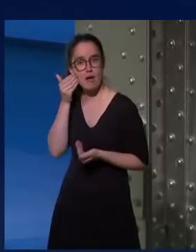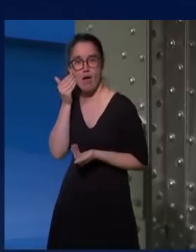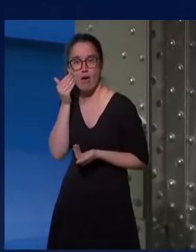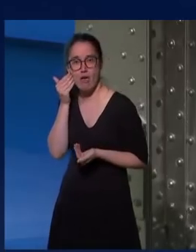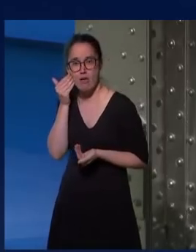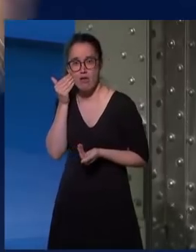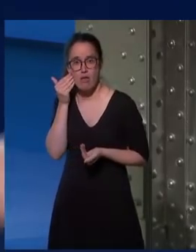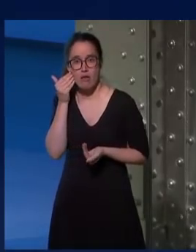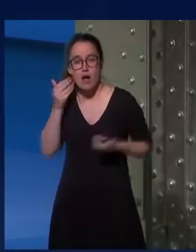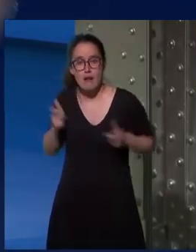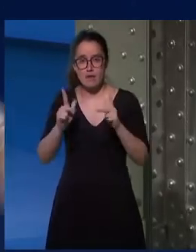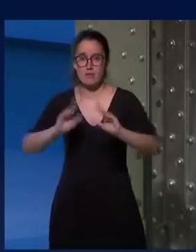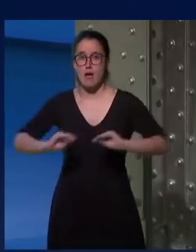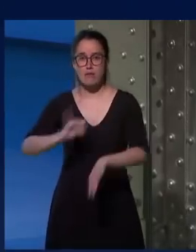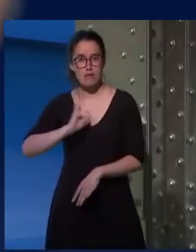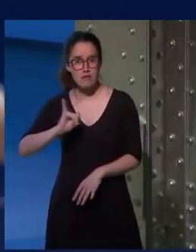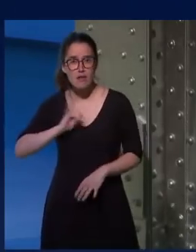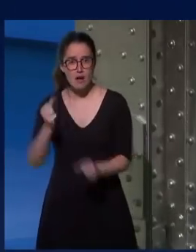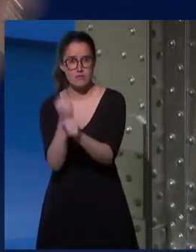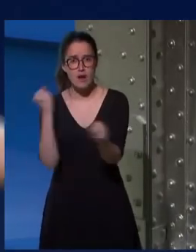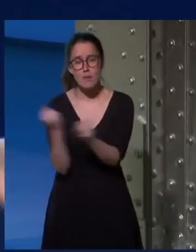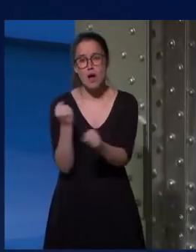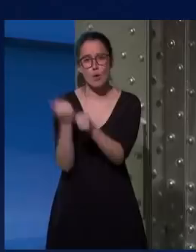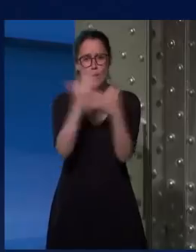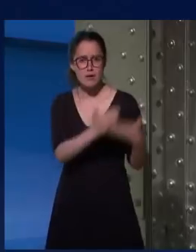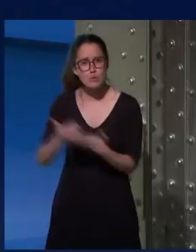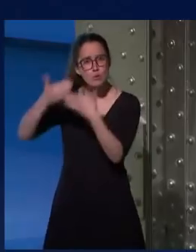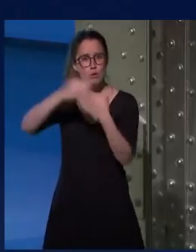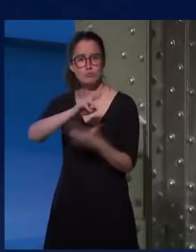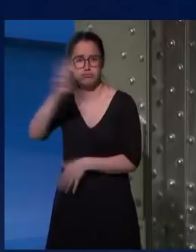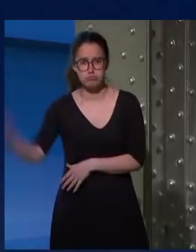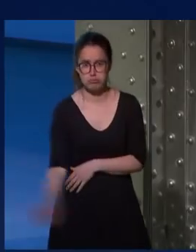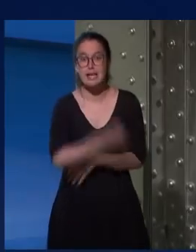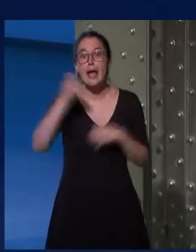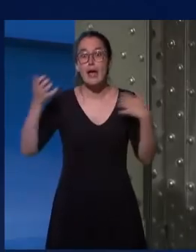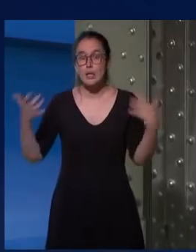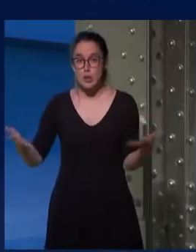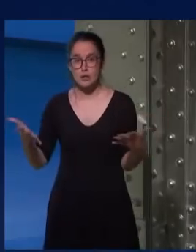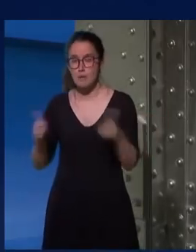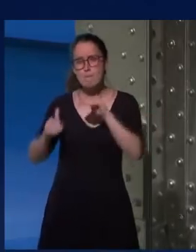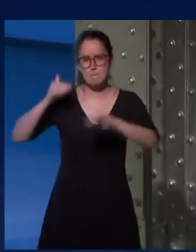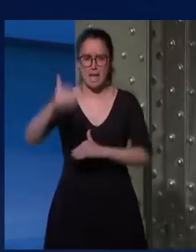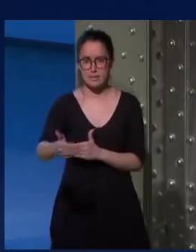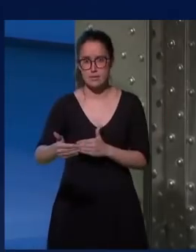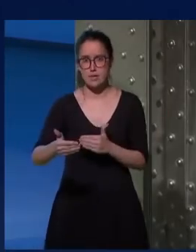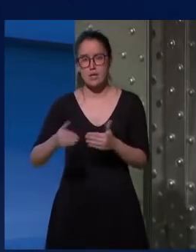a su libertad, a su identidad, a su trabajo, a sus estudios, etcétera, ¿no? Entonces va mucho más allá,